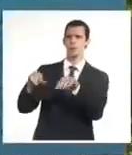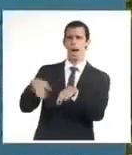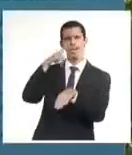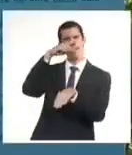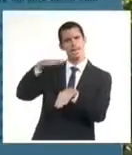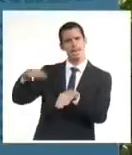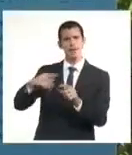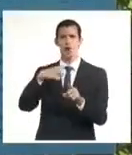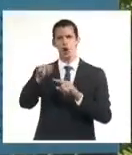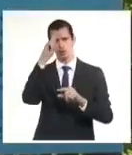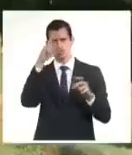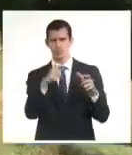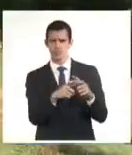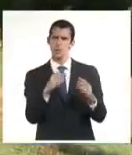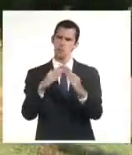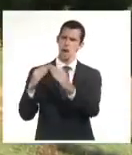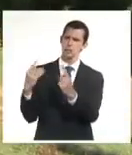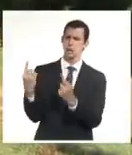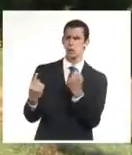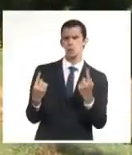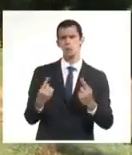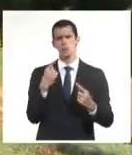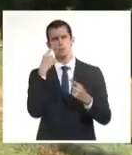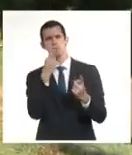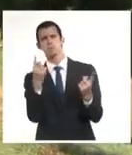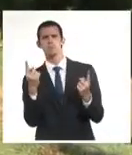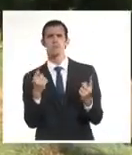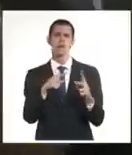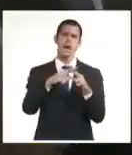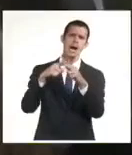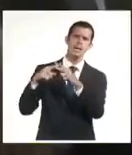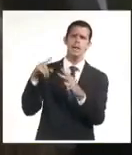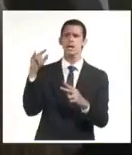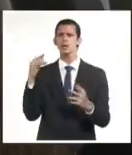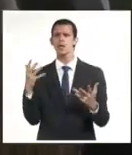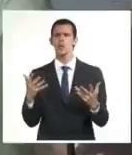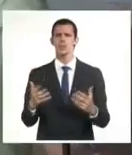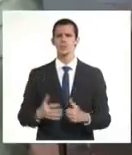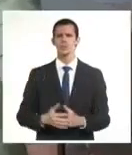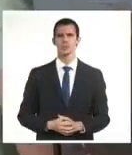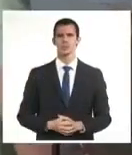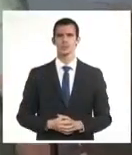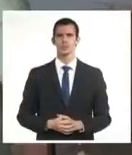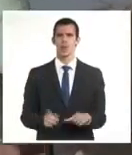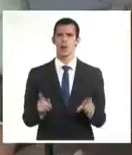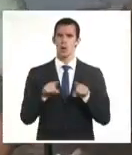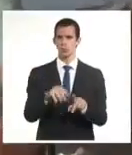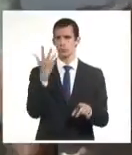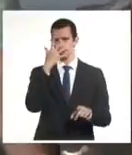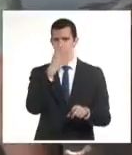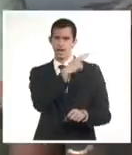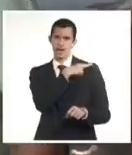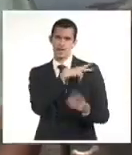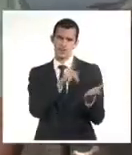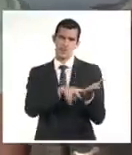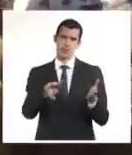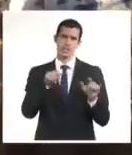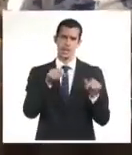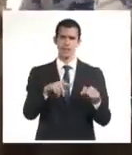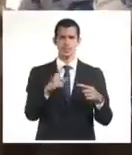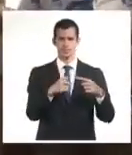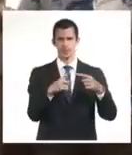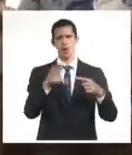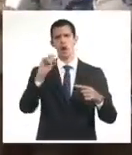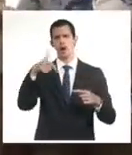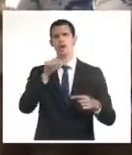la familia y viviendas. Estuvo acompañado por el miembro del Buró Político y secretario de Organización del Comité Central, Roberto Morales